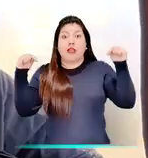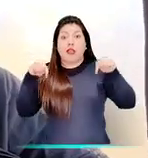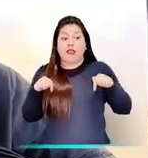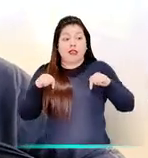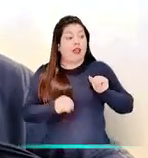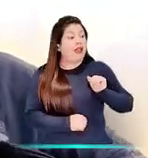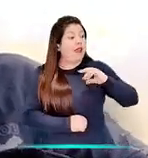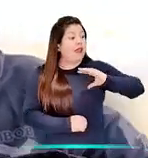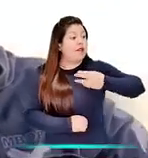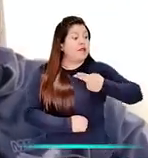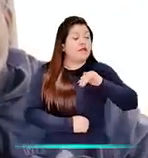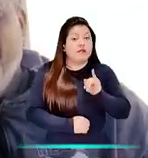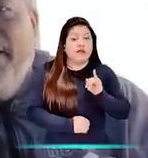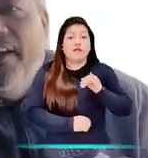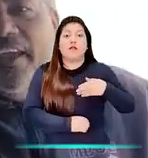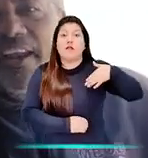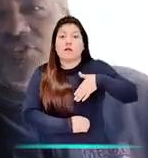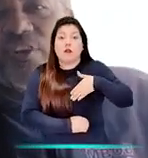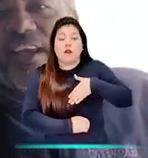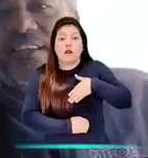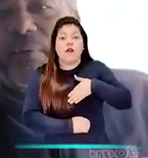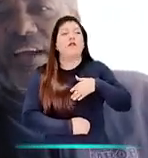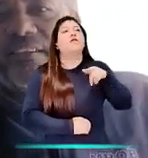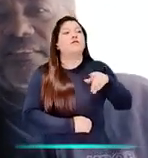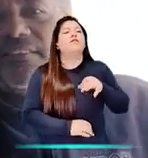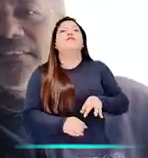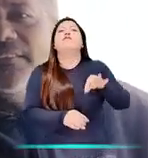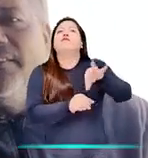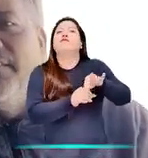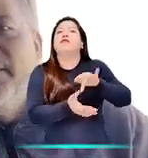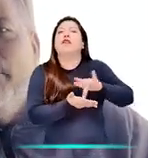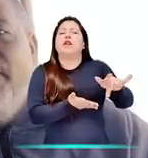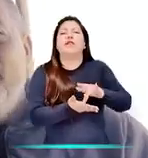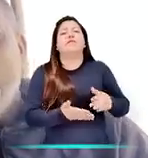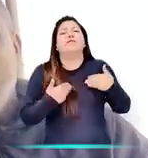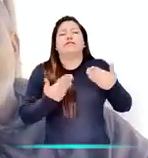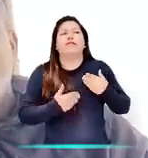Aquí, desde Archivo Bolívar, elecciones atípicas.